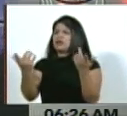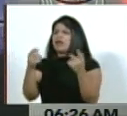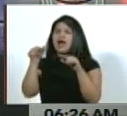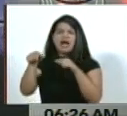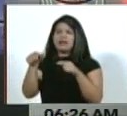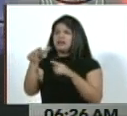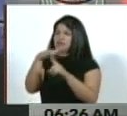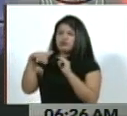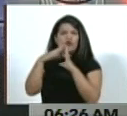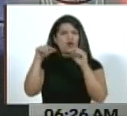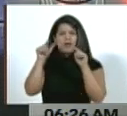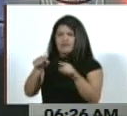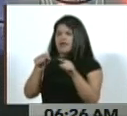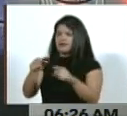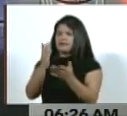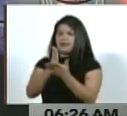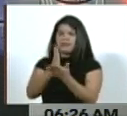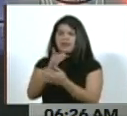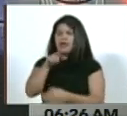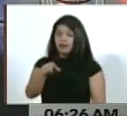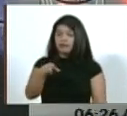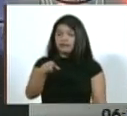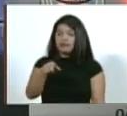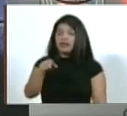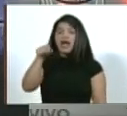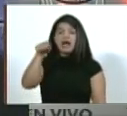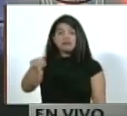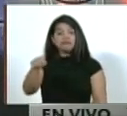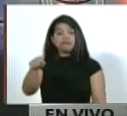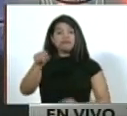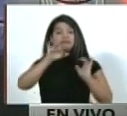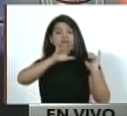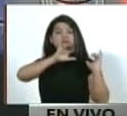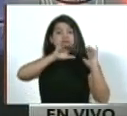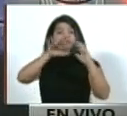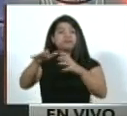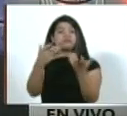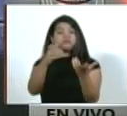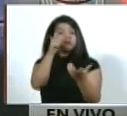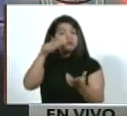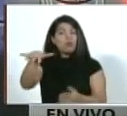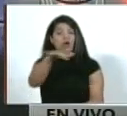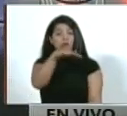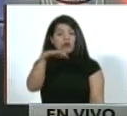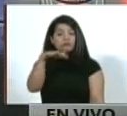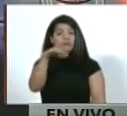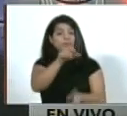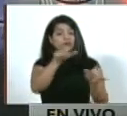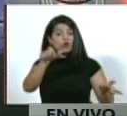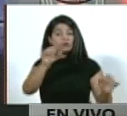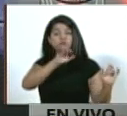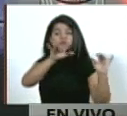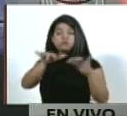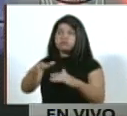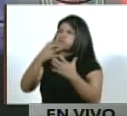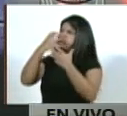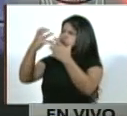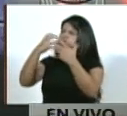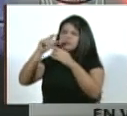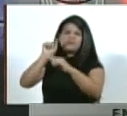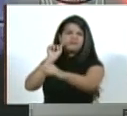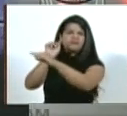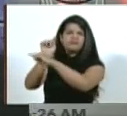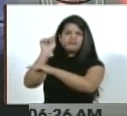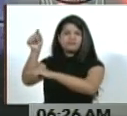comentaba, se acumuló prácticamente una poblada a decirle a ese